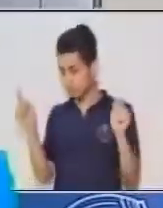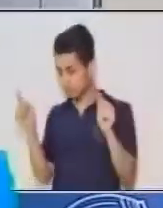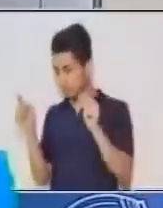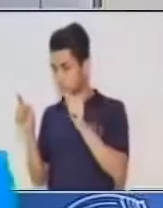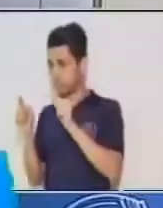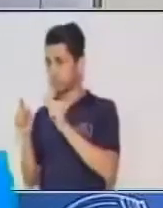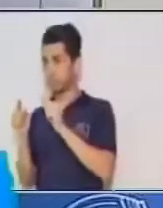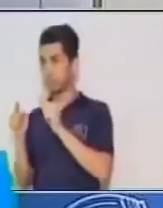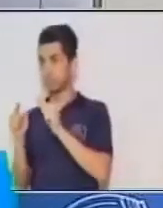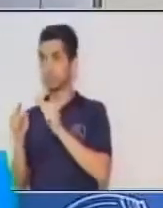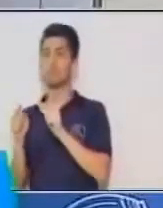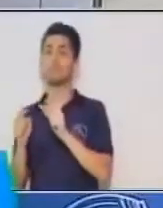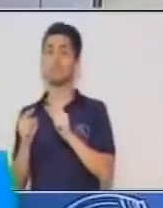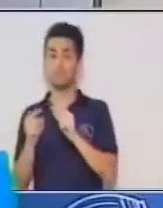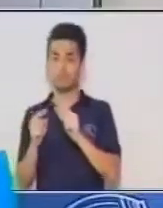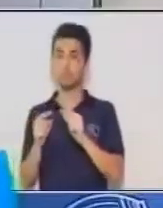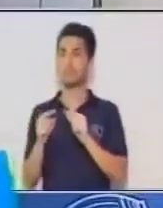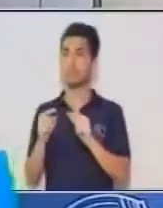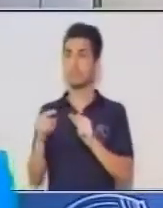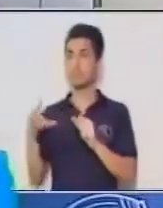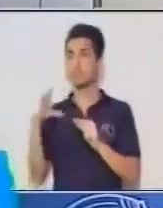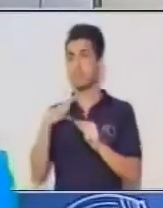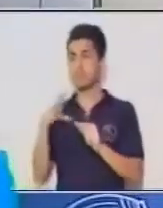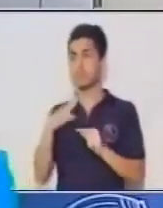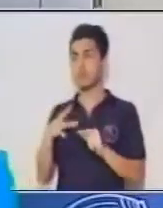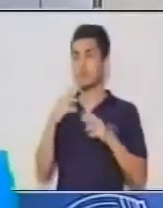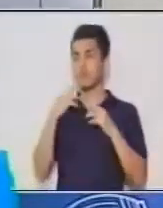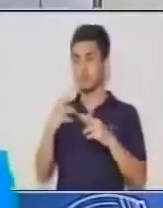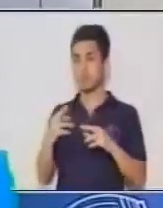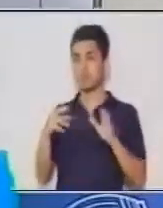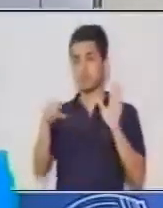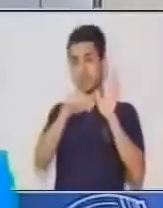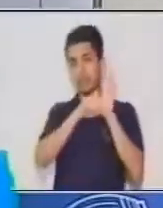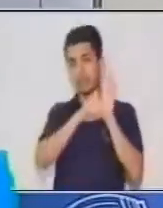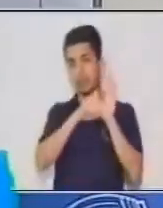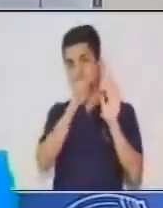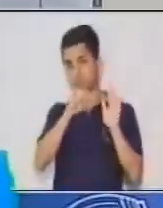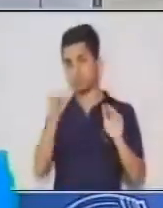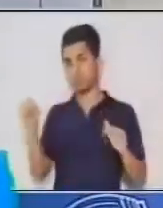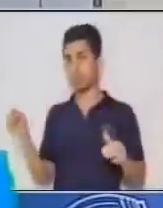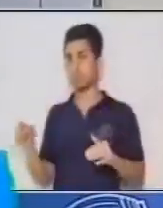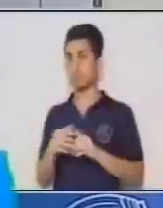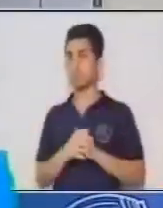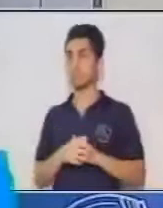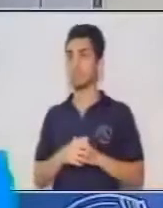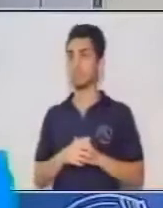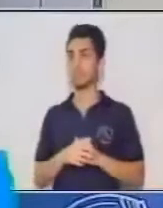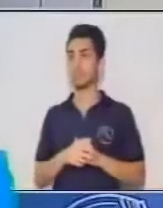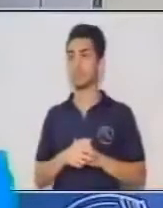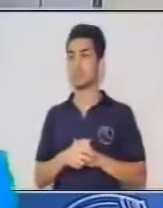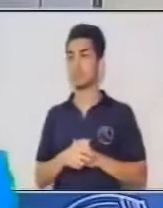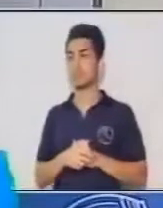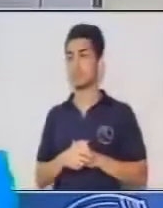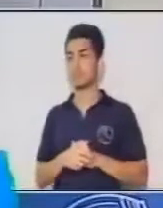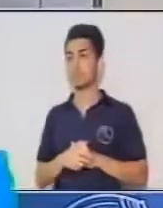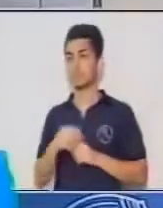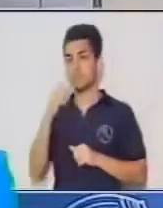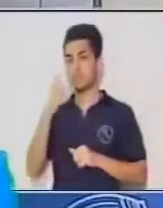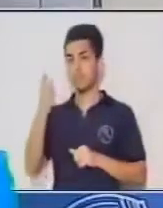izquierdo, vamos a estar obteniendo resultados negativos. O sea que nuestra curva va a ser